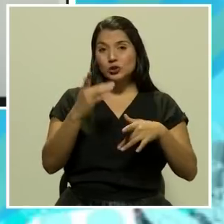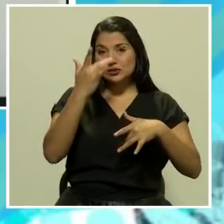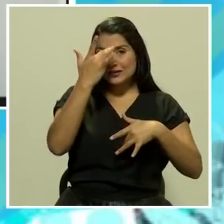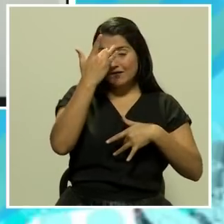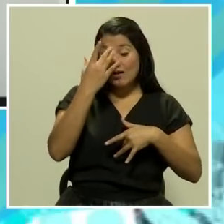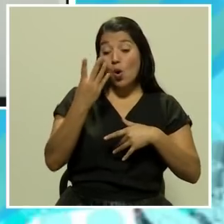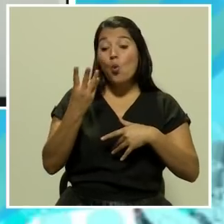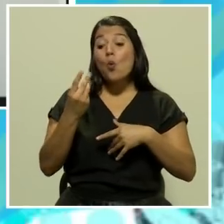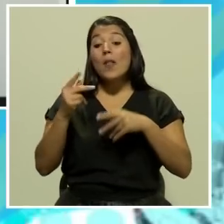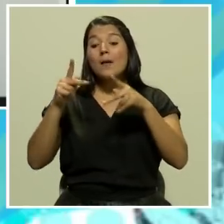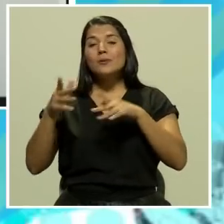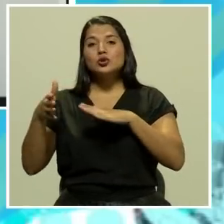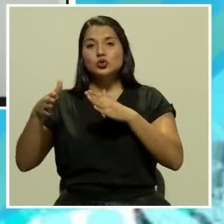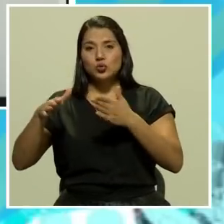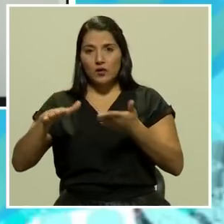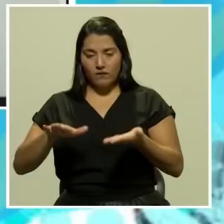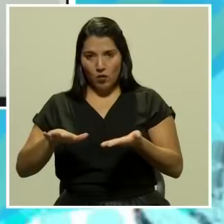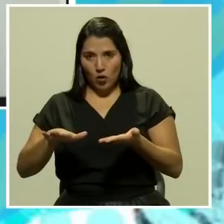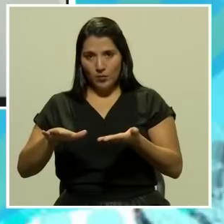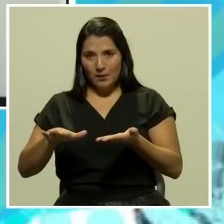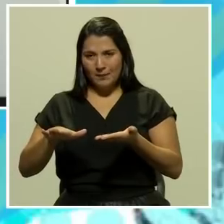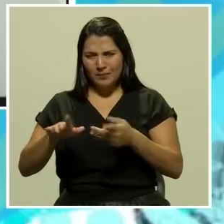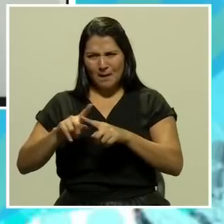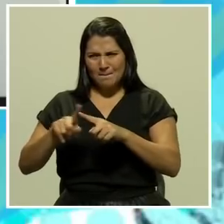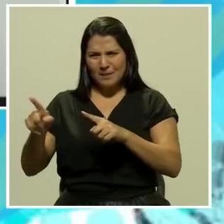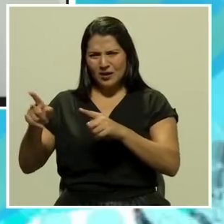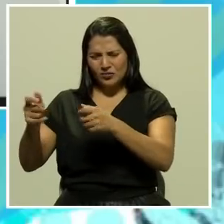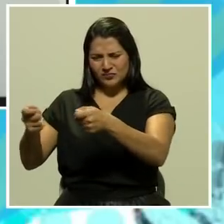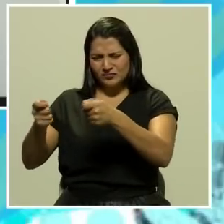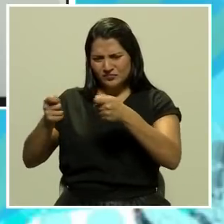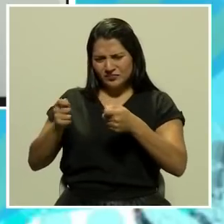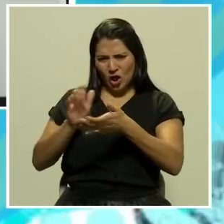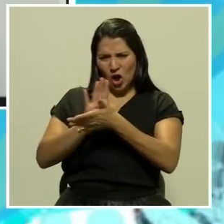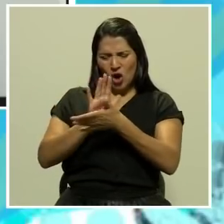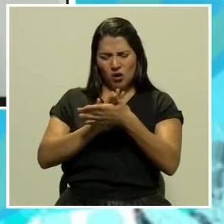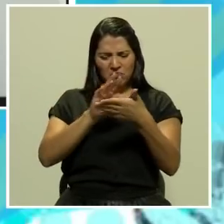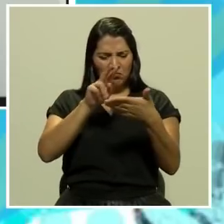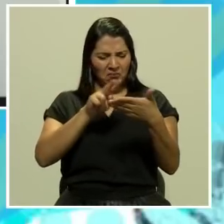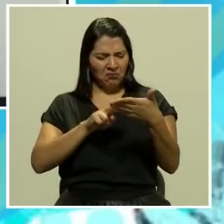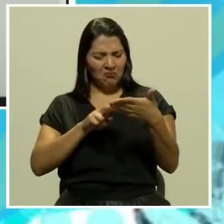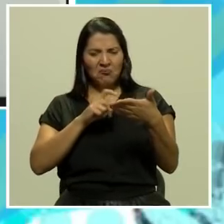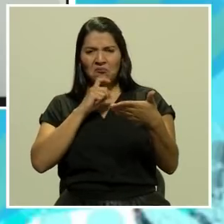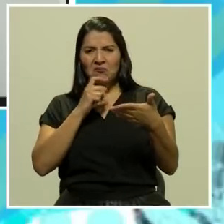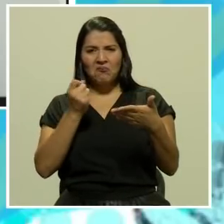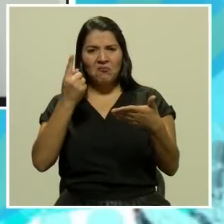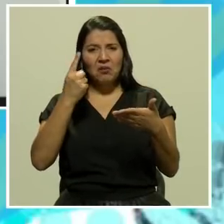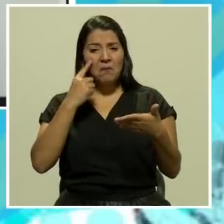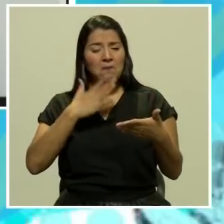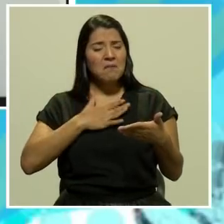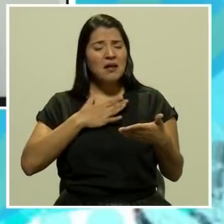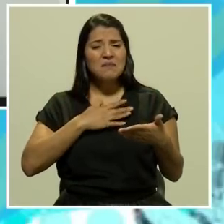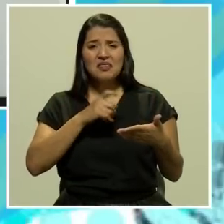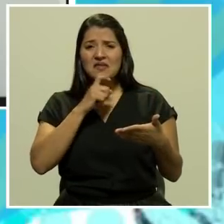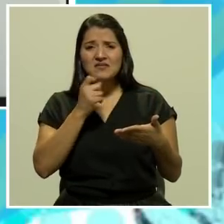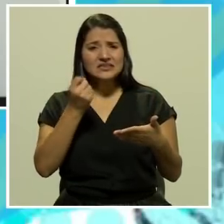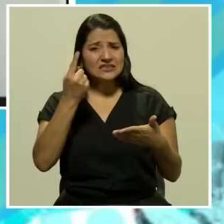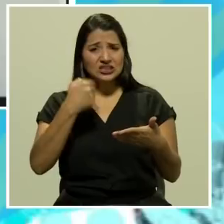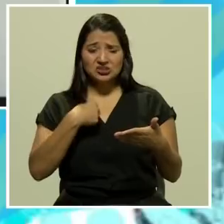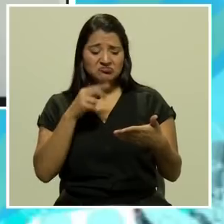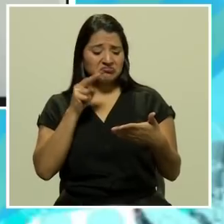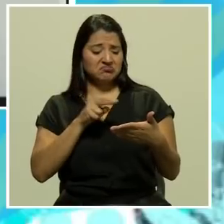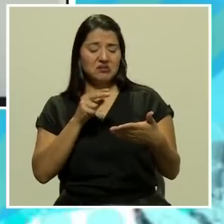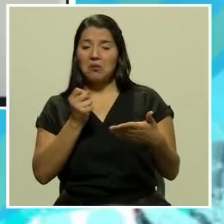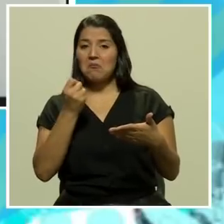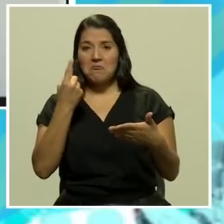fallecidas en un comunicado que no es muy claro de entender. Inclusive a mí me cuesta entenderle, no le entiendo. Bueno, en